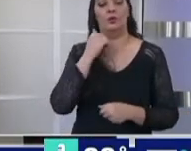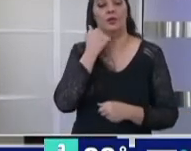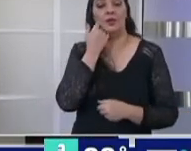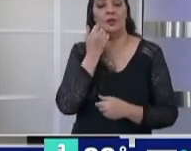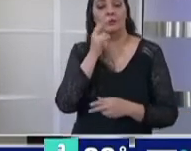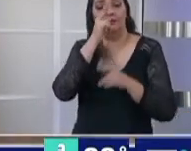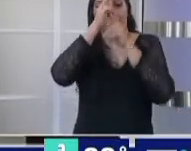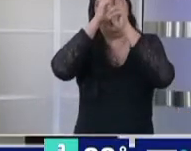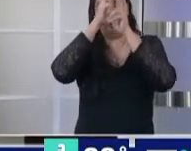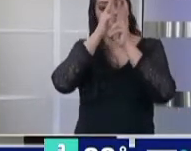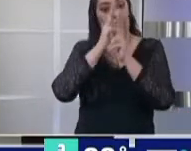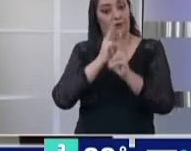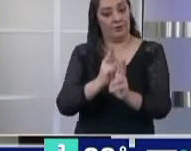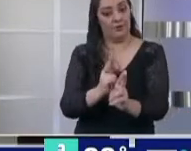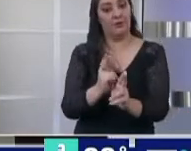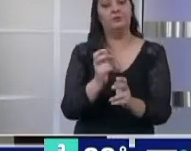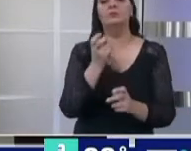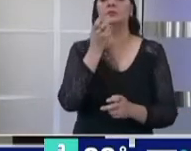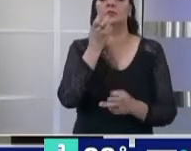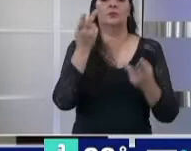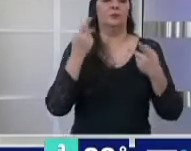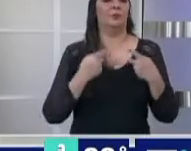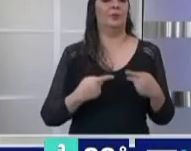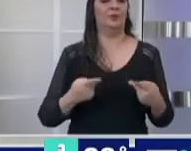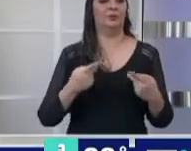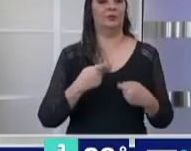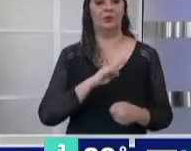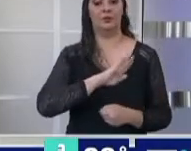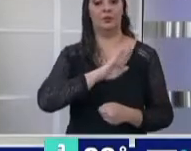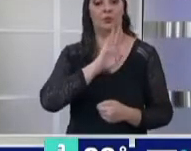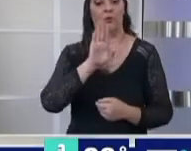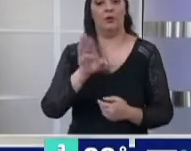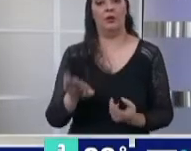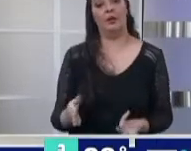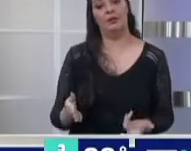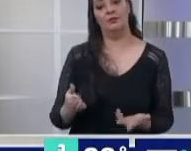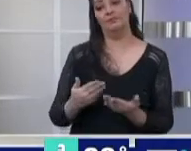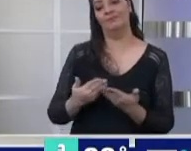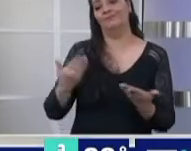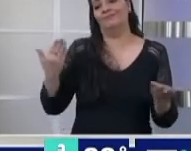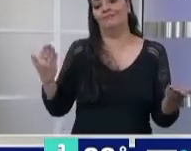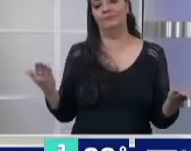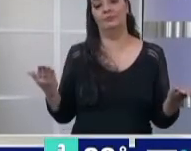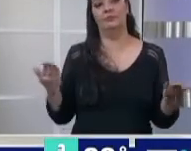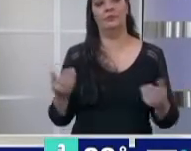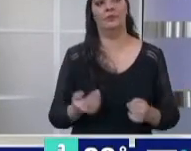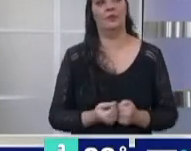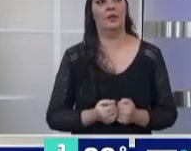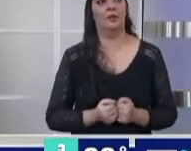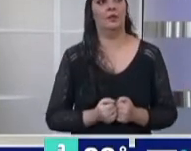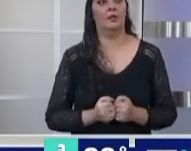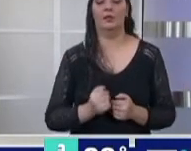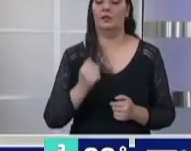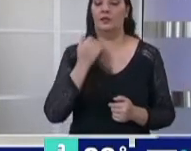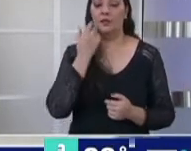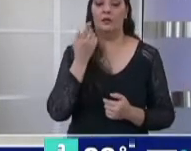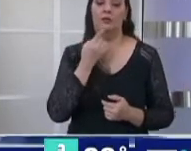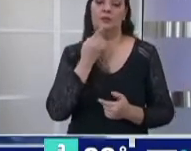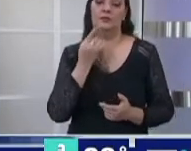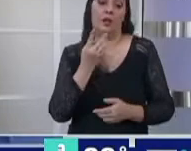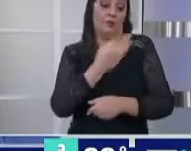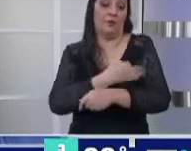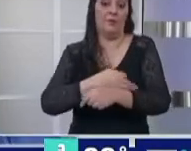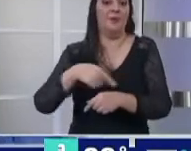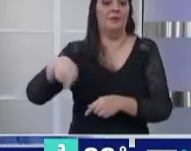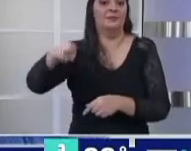esas personas que se adelantaron en el camino de la vida. Mis más sentidas condolencias